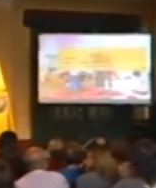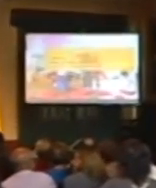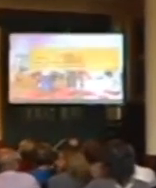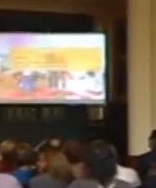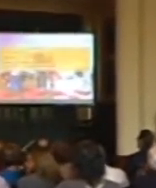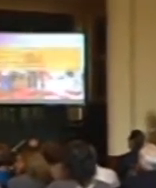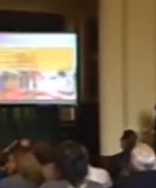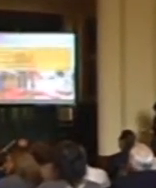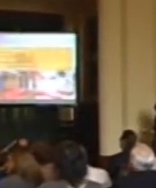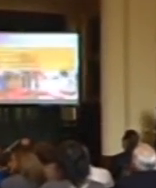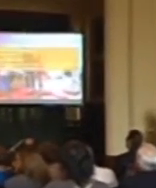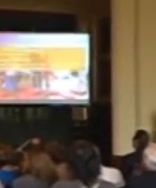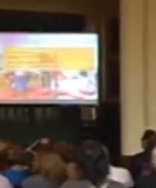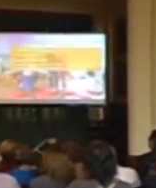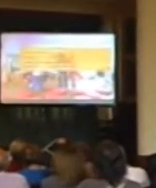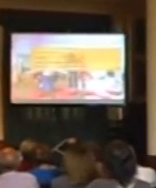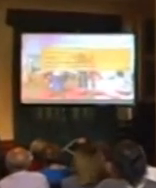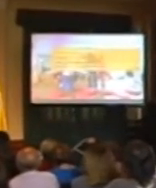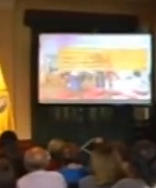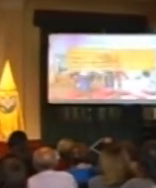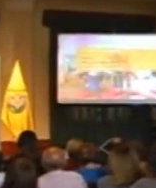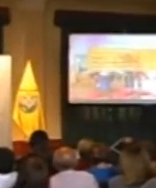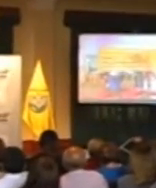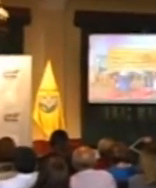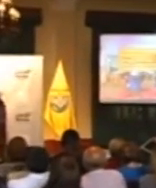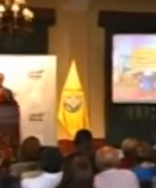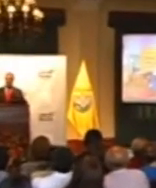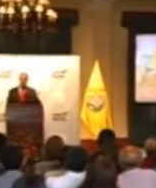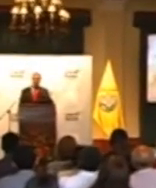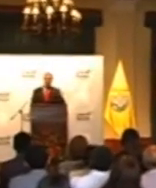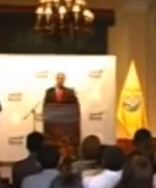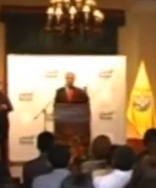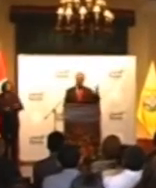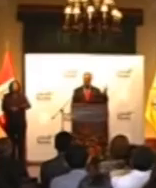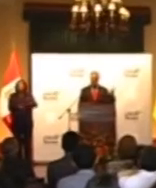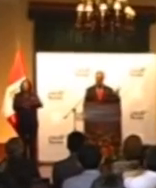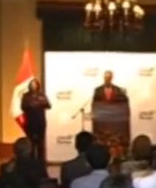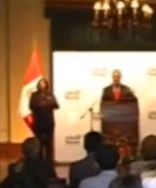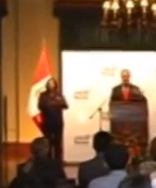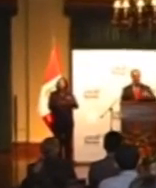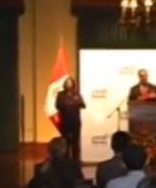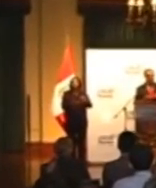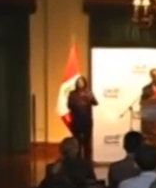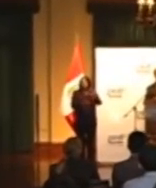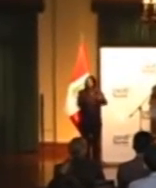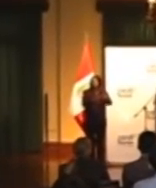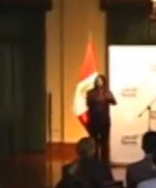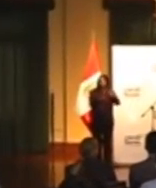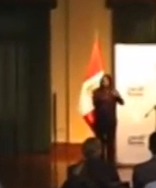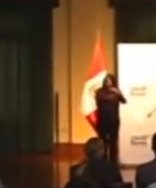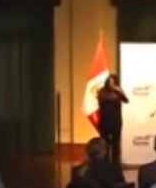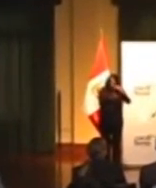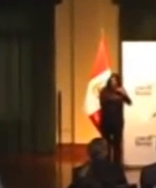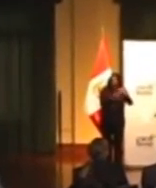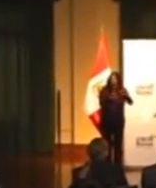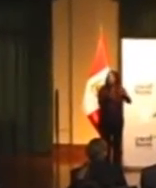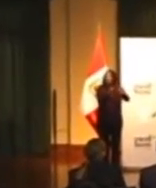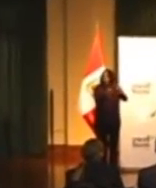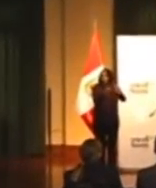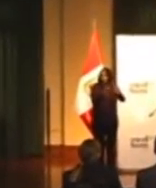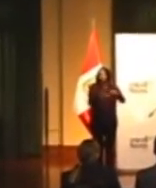A ese terreno, que es un terreno que ha sido incautado a un narcotraficante y que está en proceso